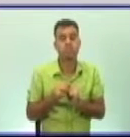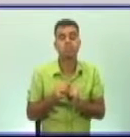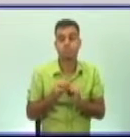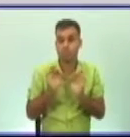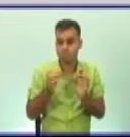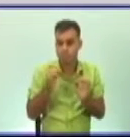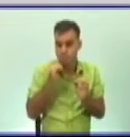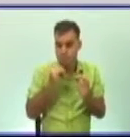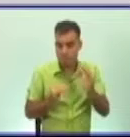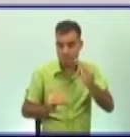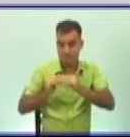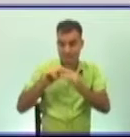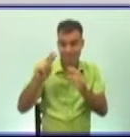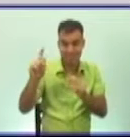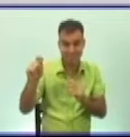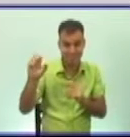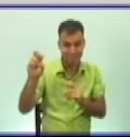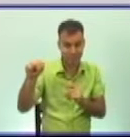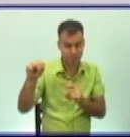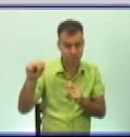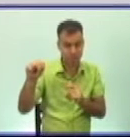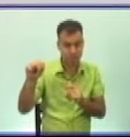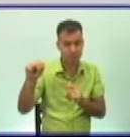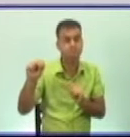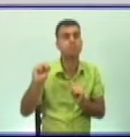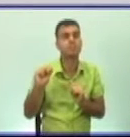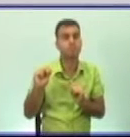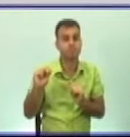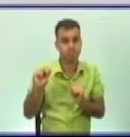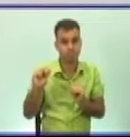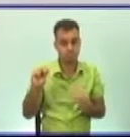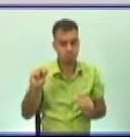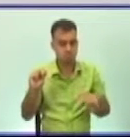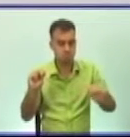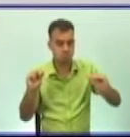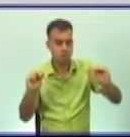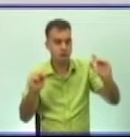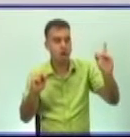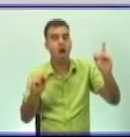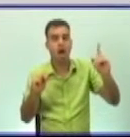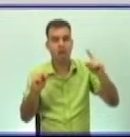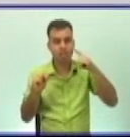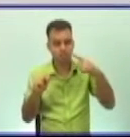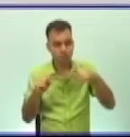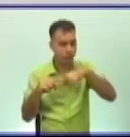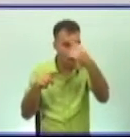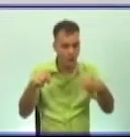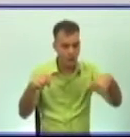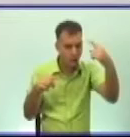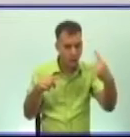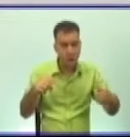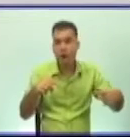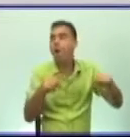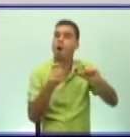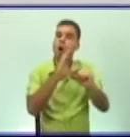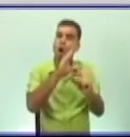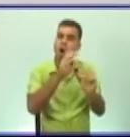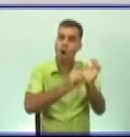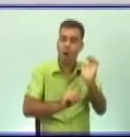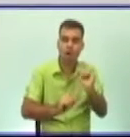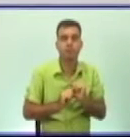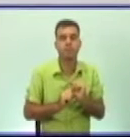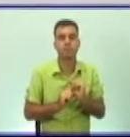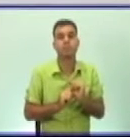genera la tensión, es mayor el valor de la amplitud de las oscilaciones de la corriente. Esto estamos